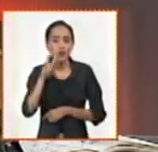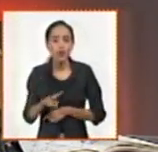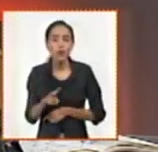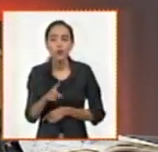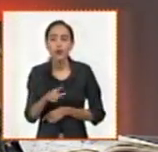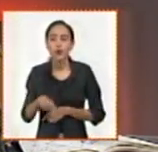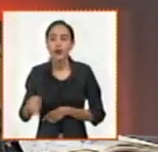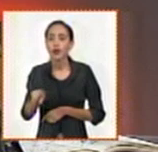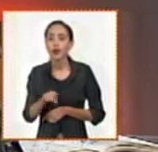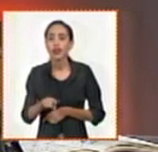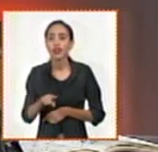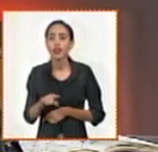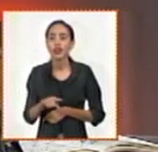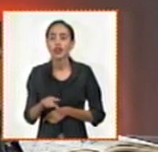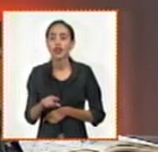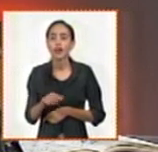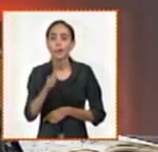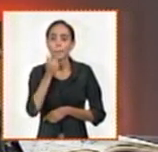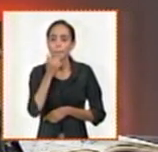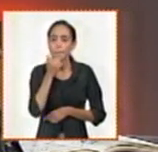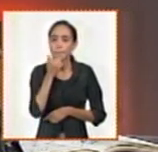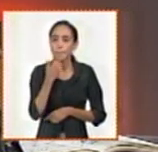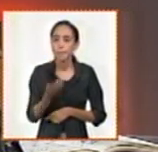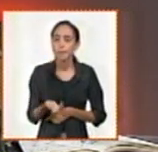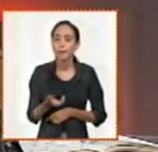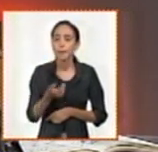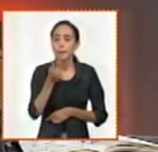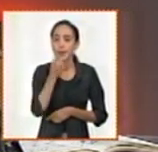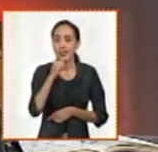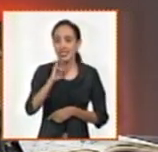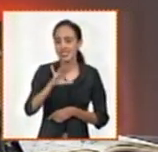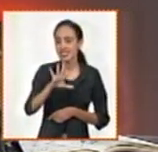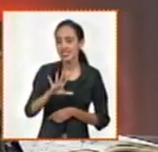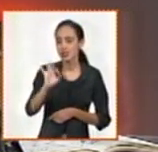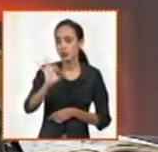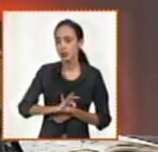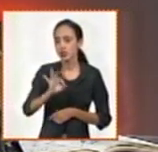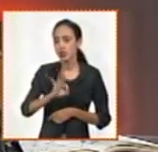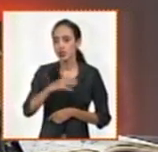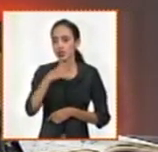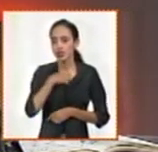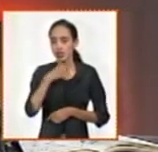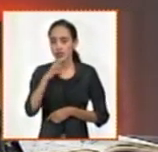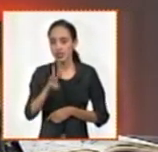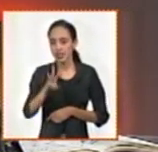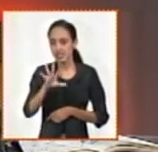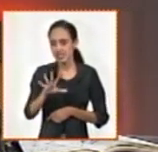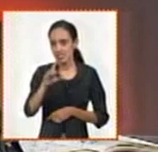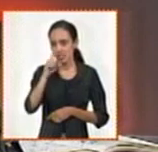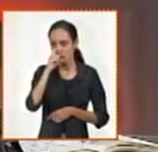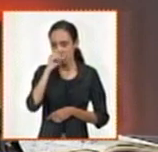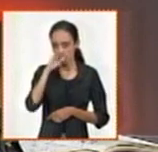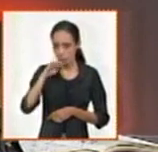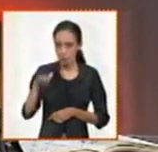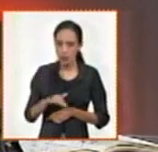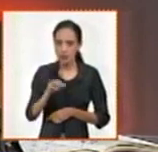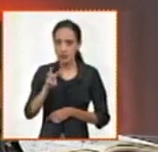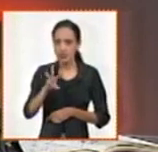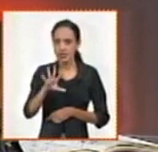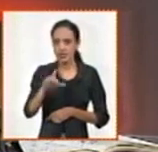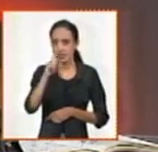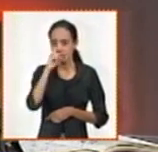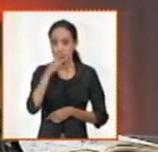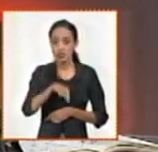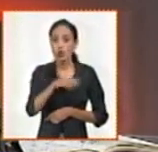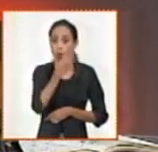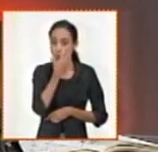delegación... Más que el 65% tiene menos de 35 años de Estados Unidos. O sea, son